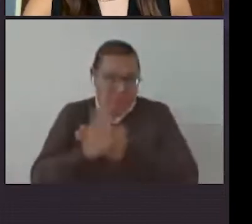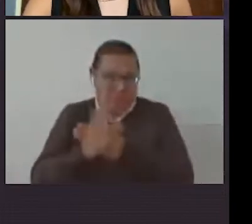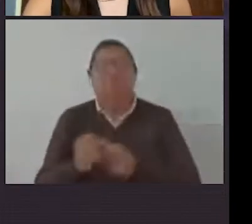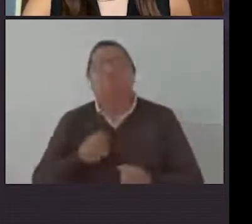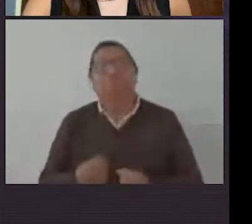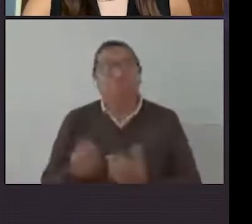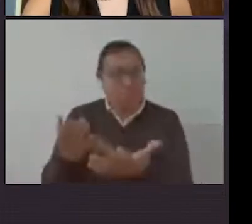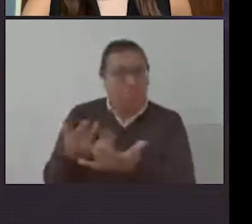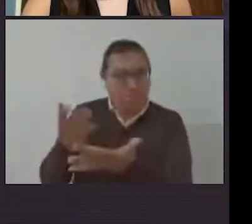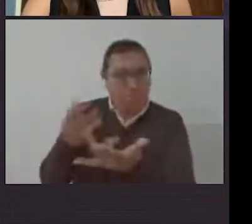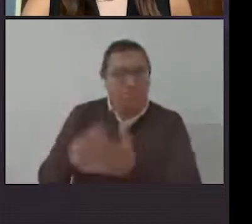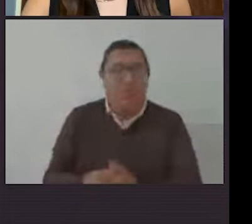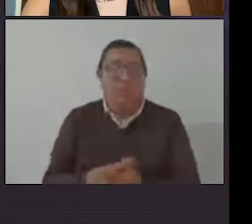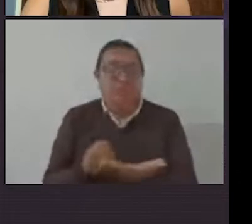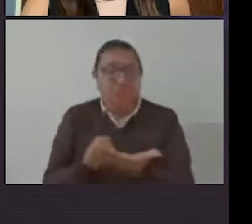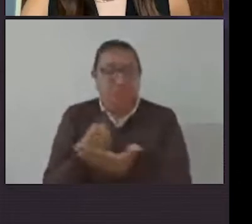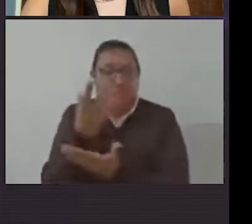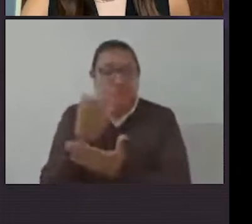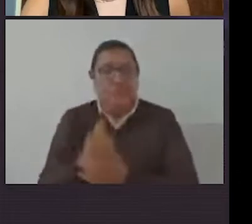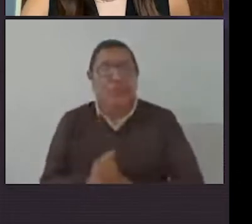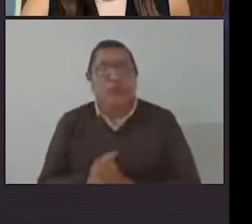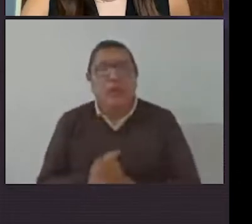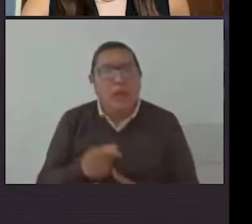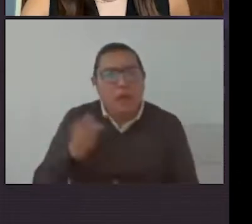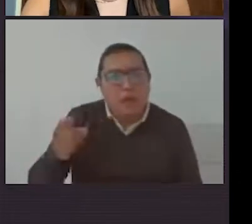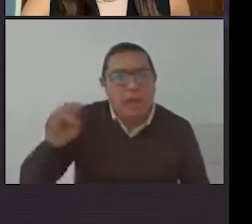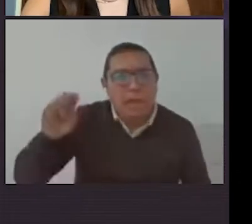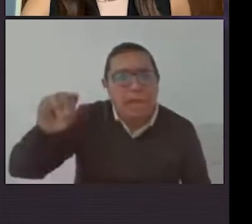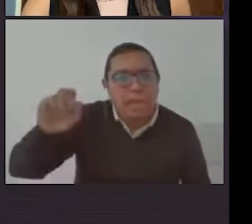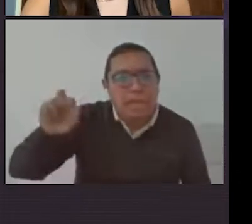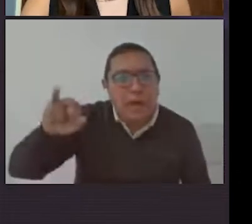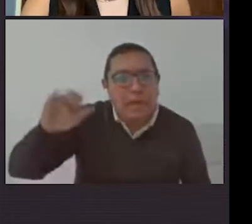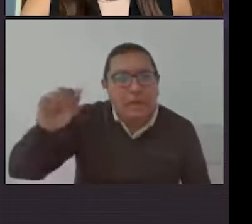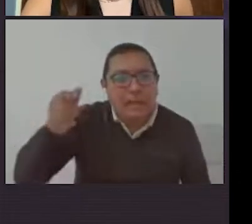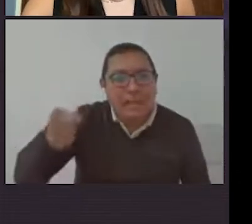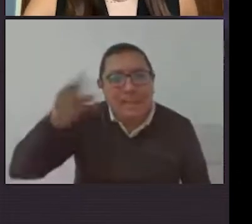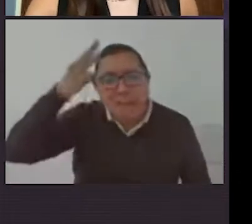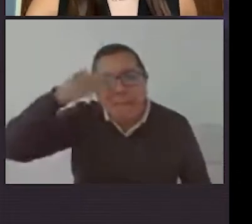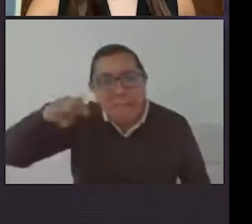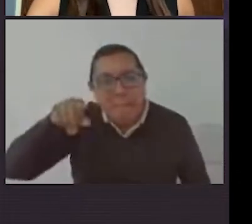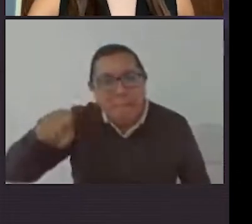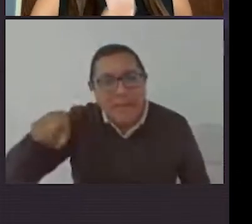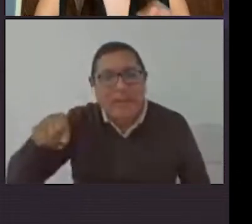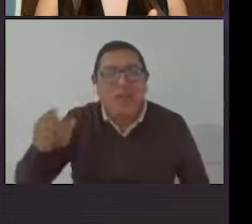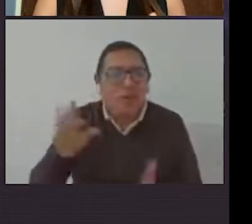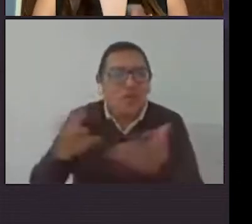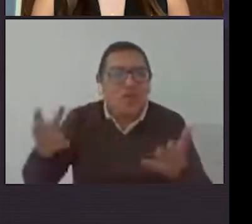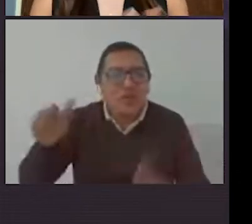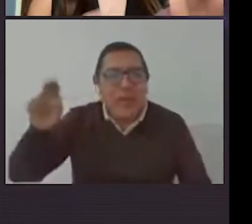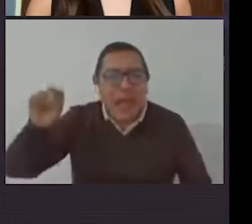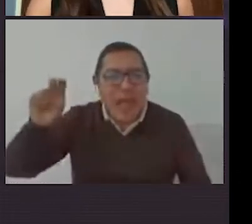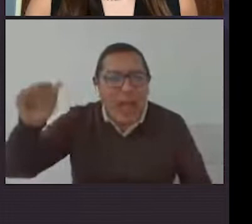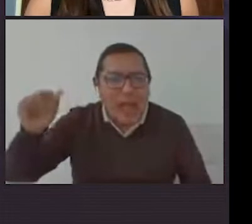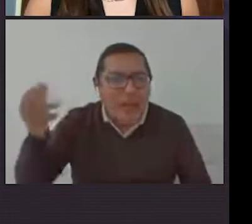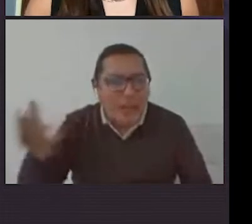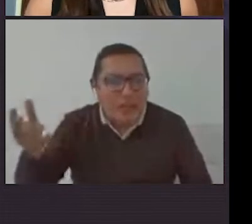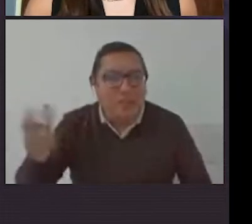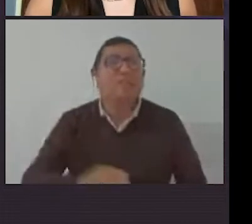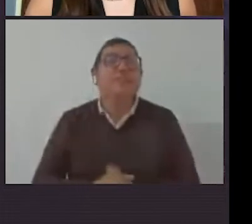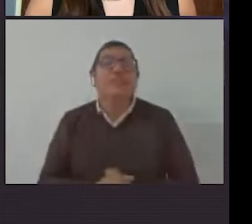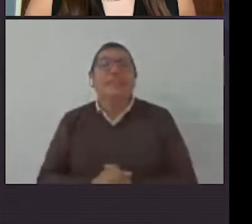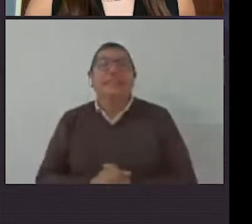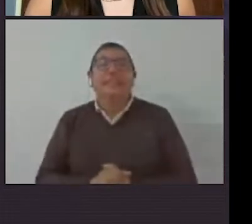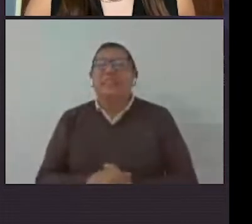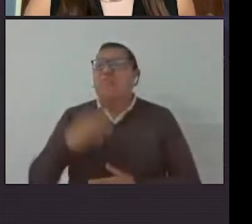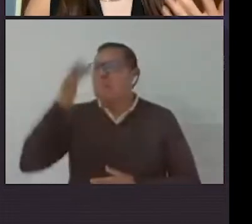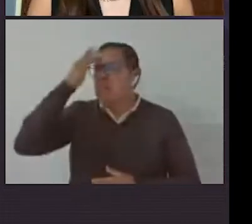platicando. María Fernanda desde Ciudad de México. Ana, ¿de dónde? Les voy contando por qué se llama el ser humano